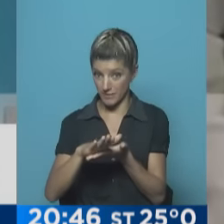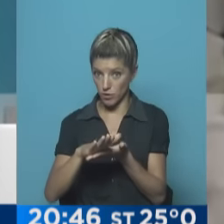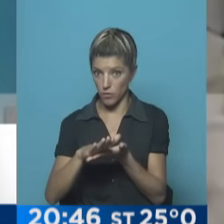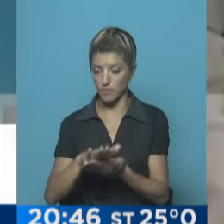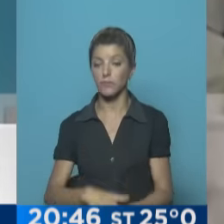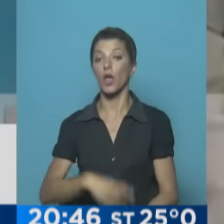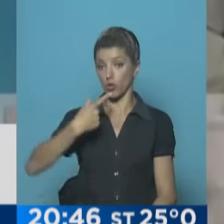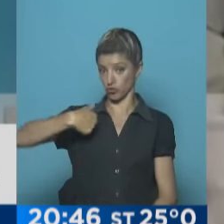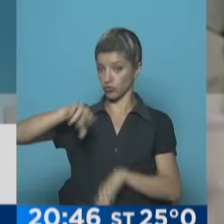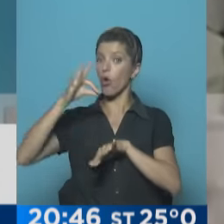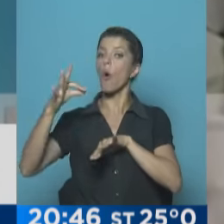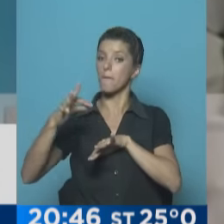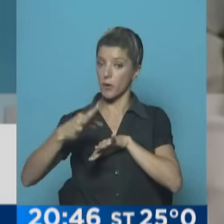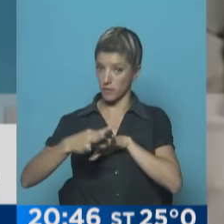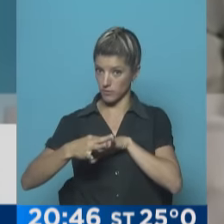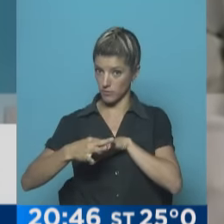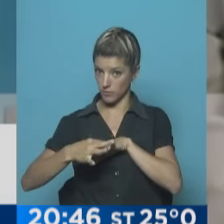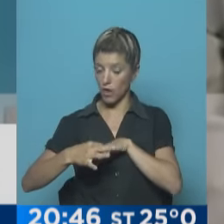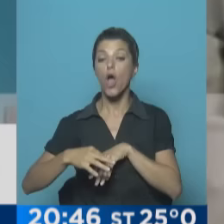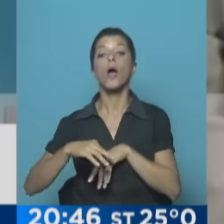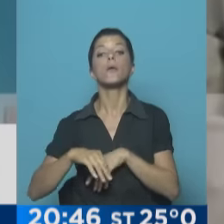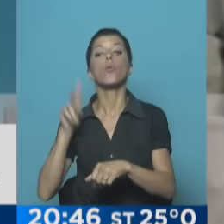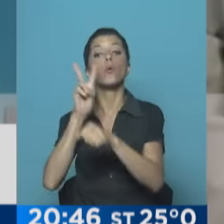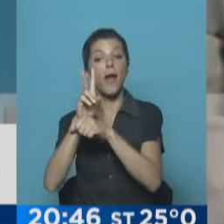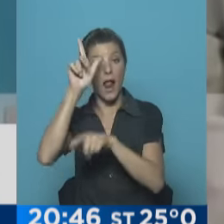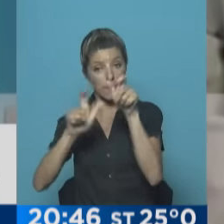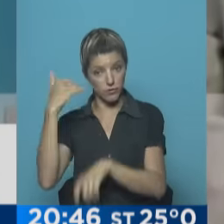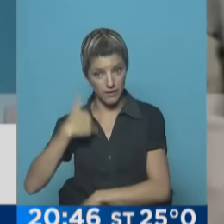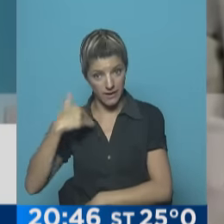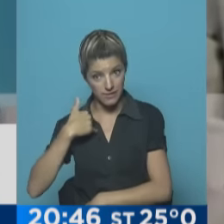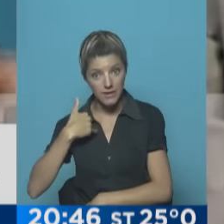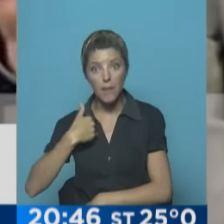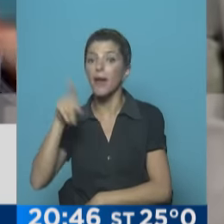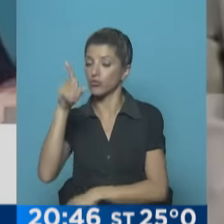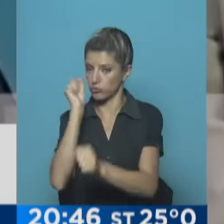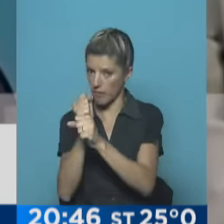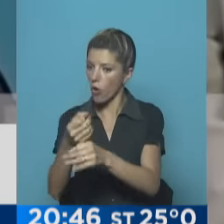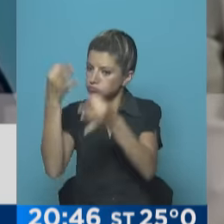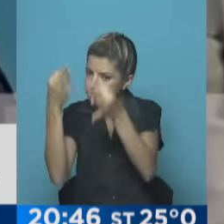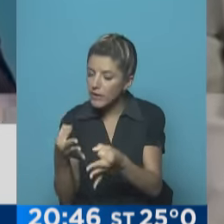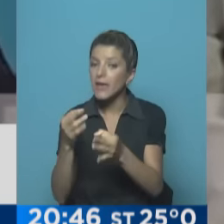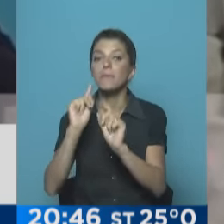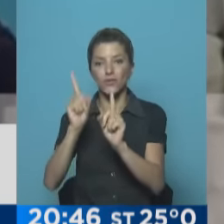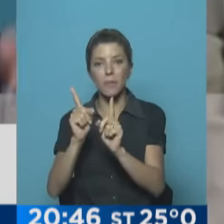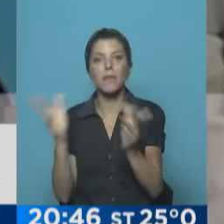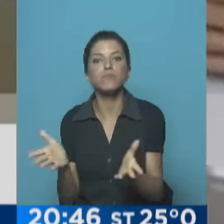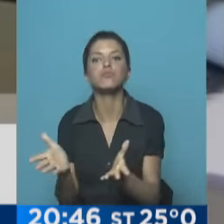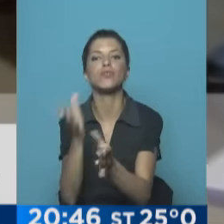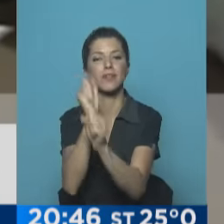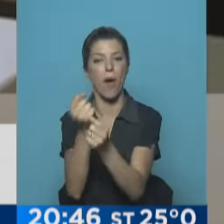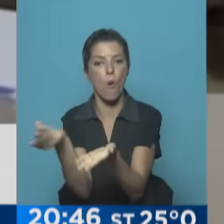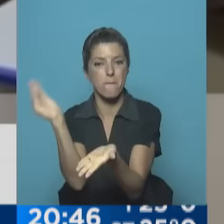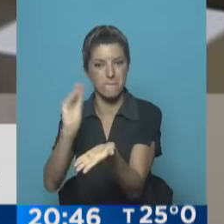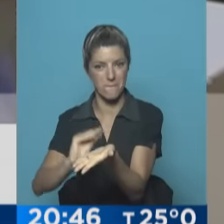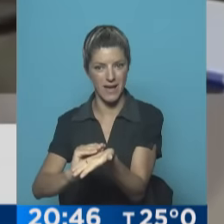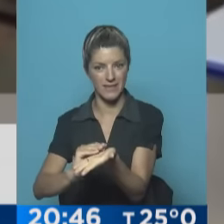hemos comprometido, que es cuidar a los argentinos, asegurando el trabajo que tienen hoy y generando nuevos trabajos. Y sin energía